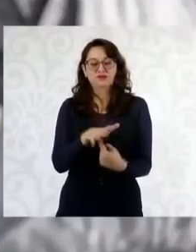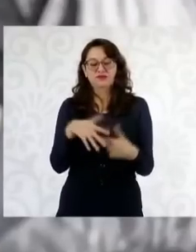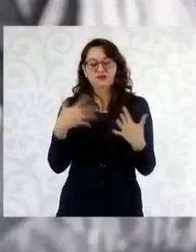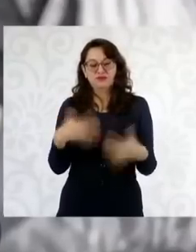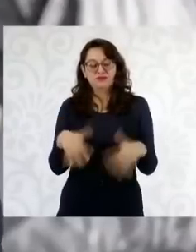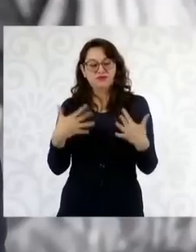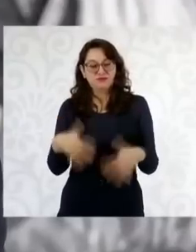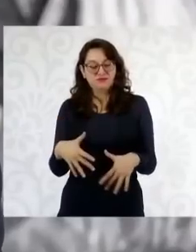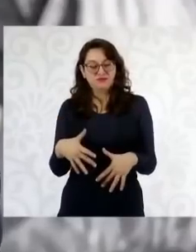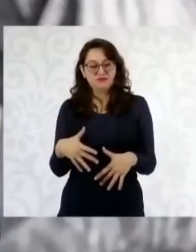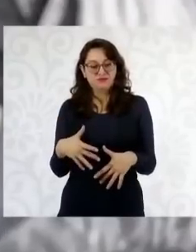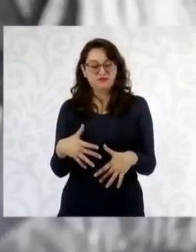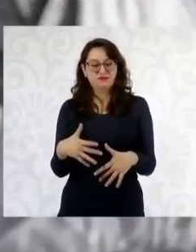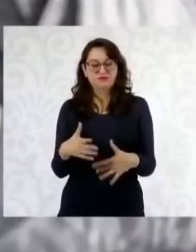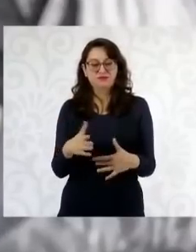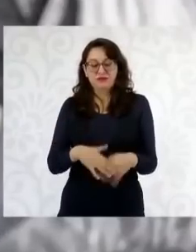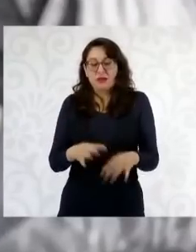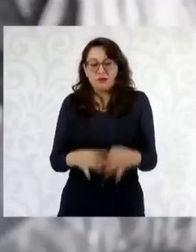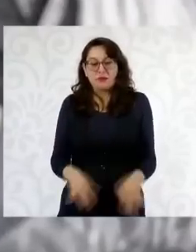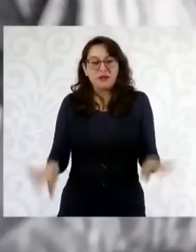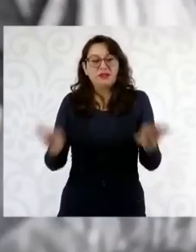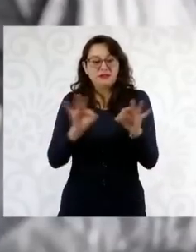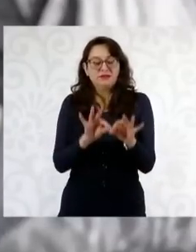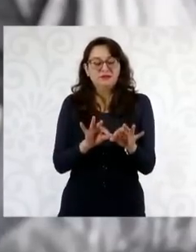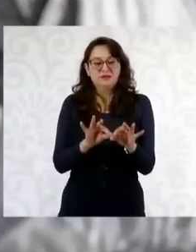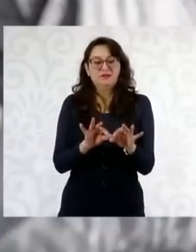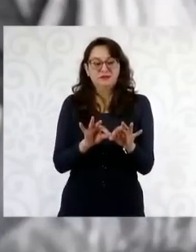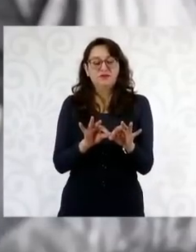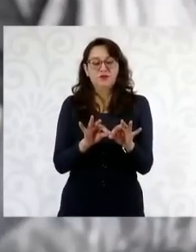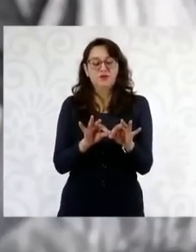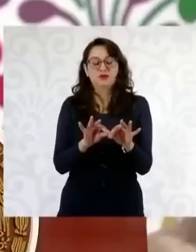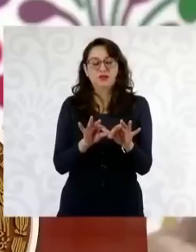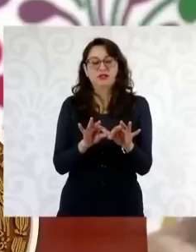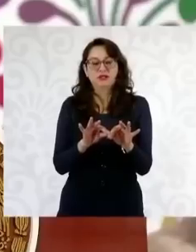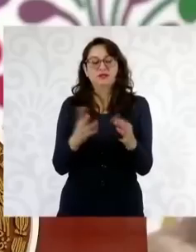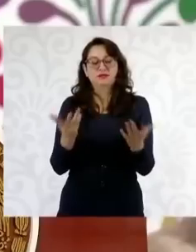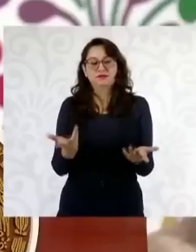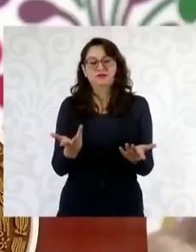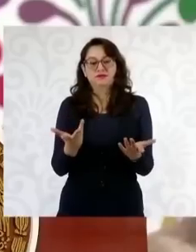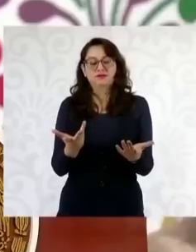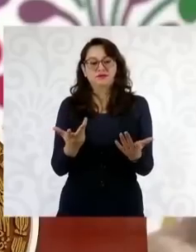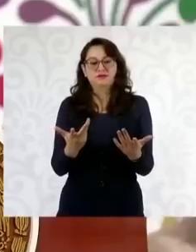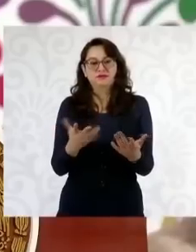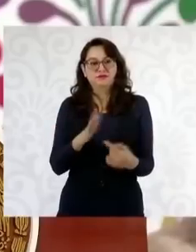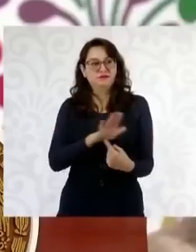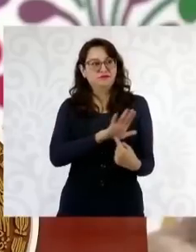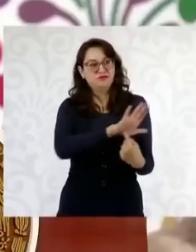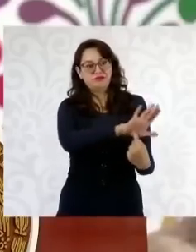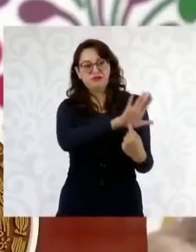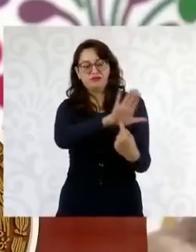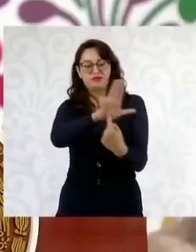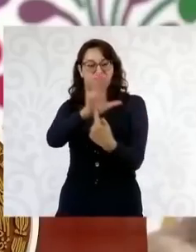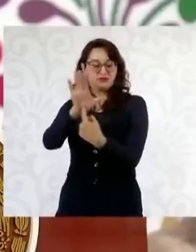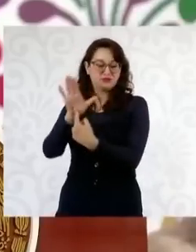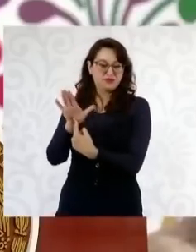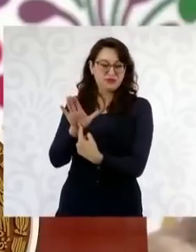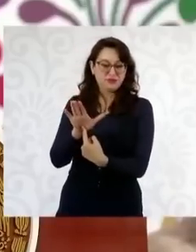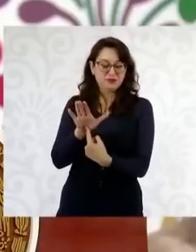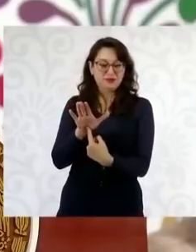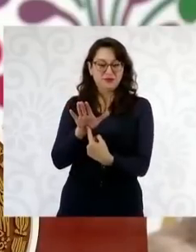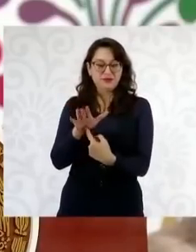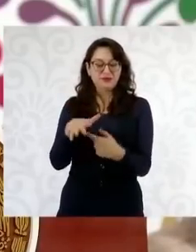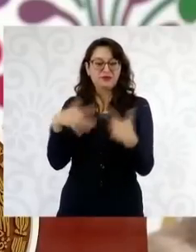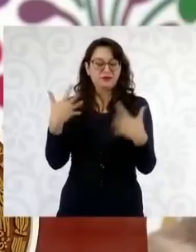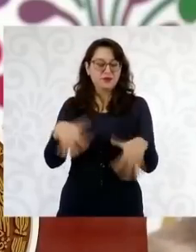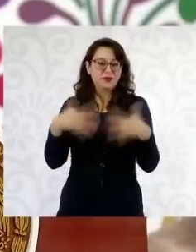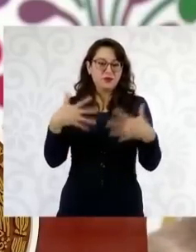cercana, mucho más vital de lo que teníamos anteriormente, la grandeza y diversidad